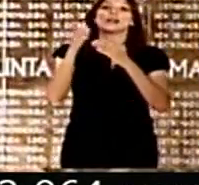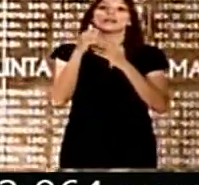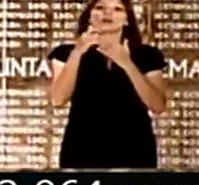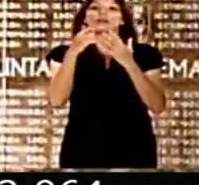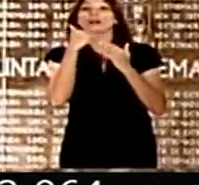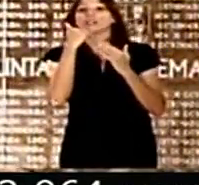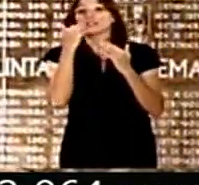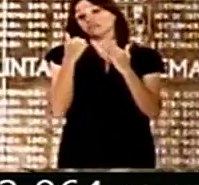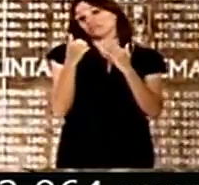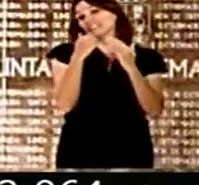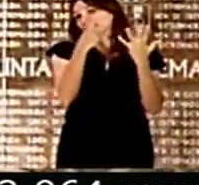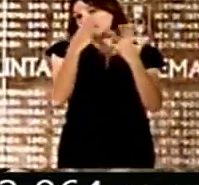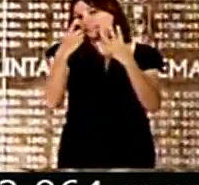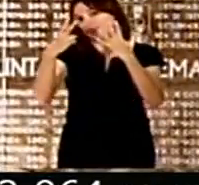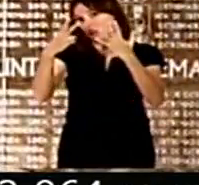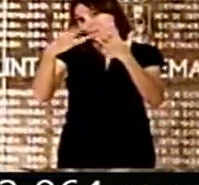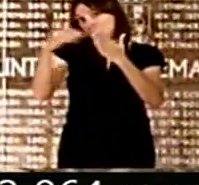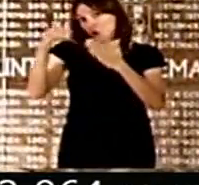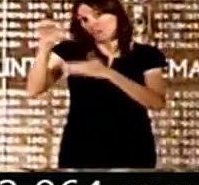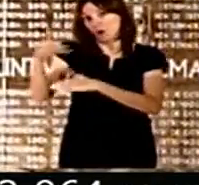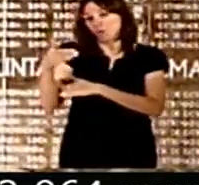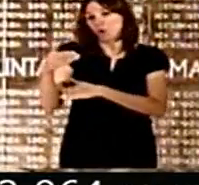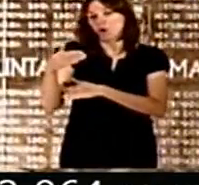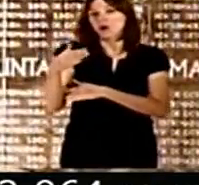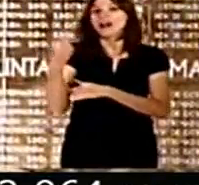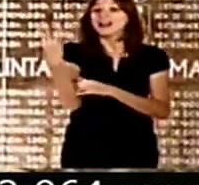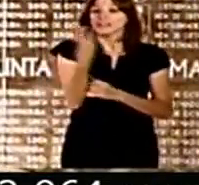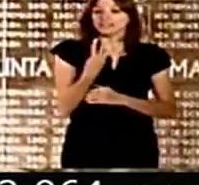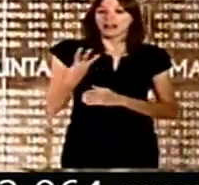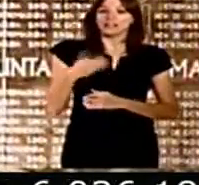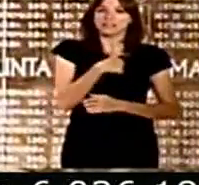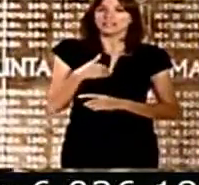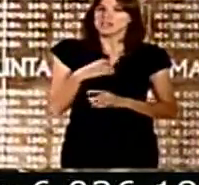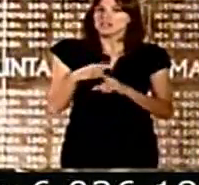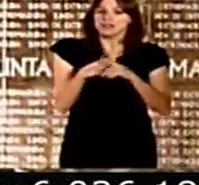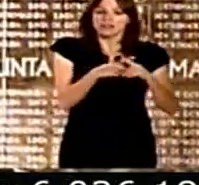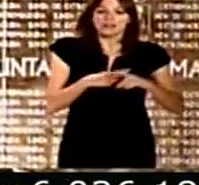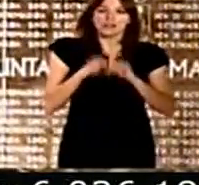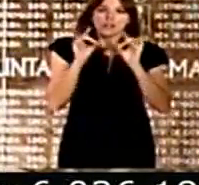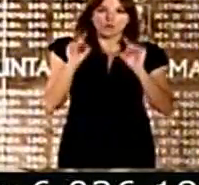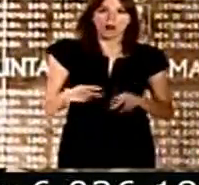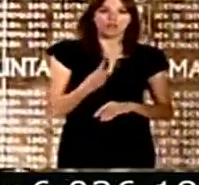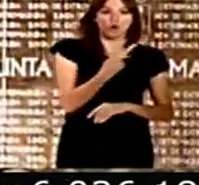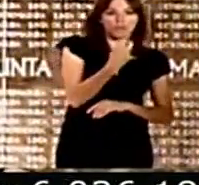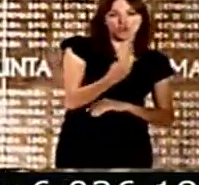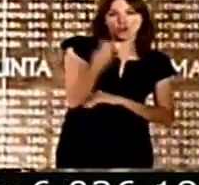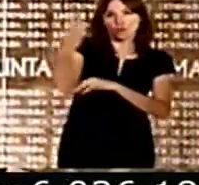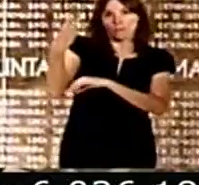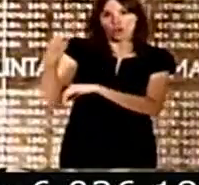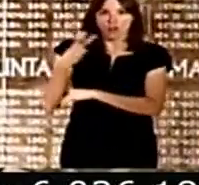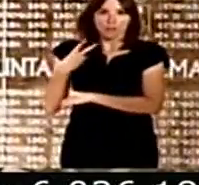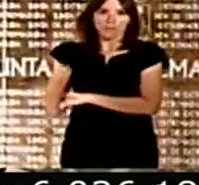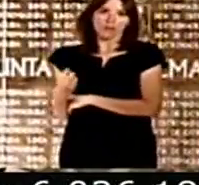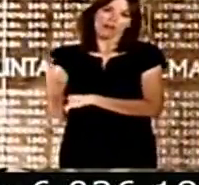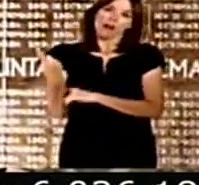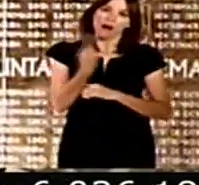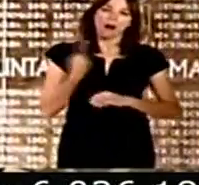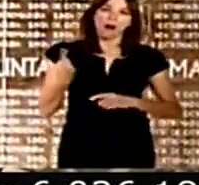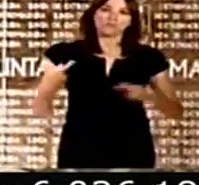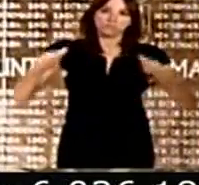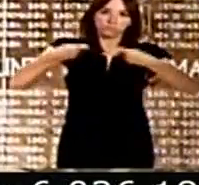6.026.685 euros, serán cofinanciados a partes iguales por las tres administraciones, a razón de 2 millones cada una. El Ayuntamiento de Plasencia, la